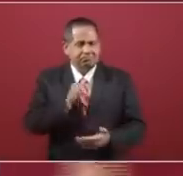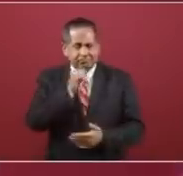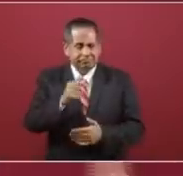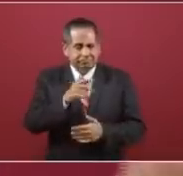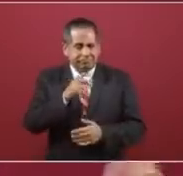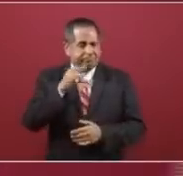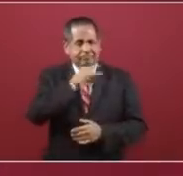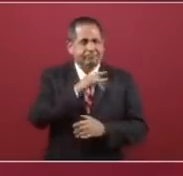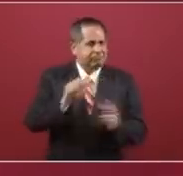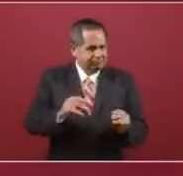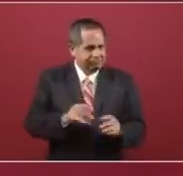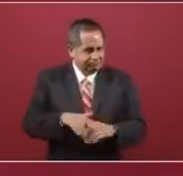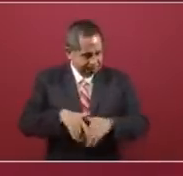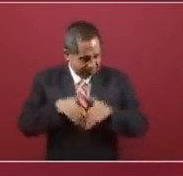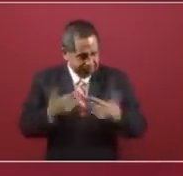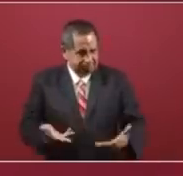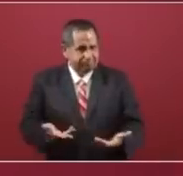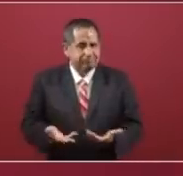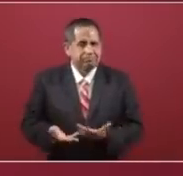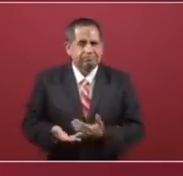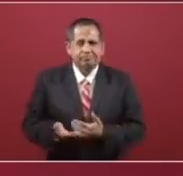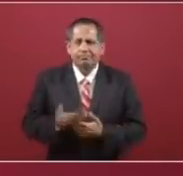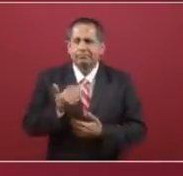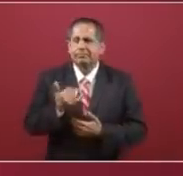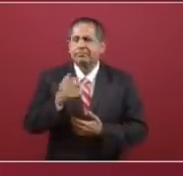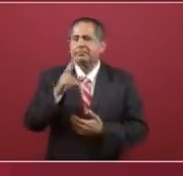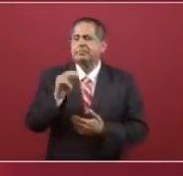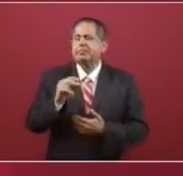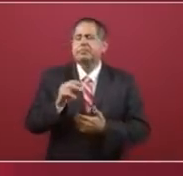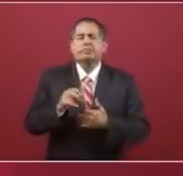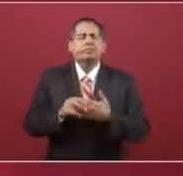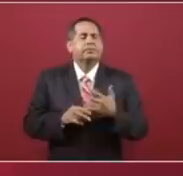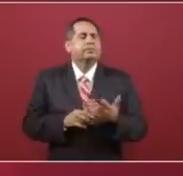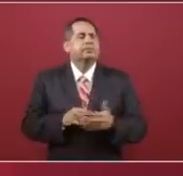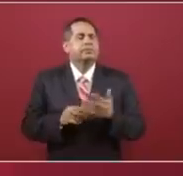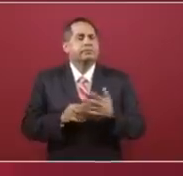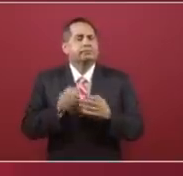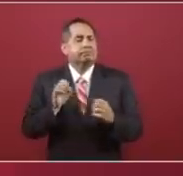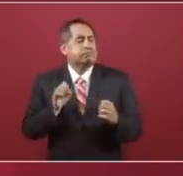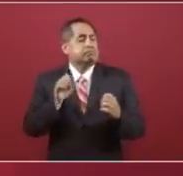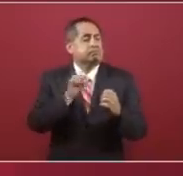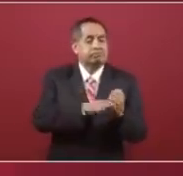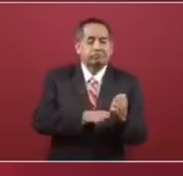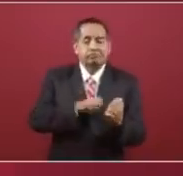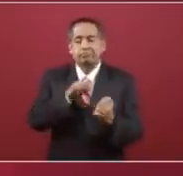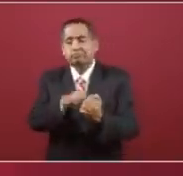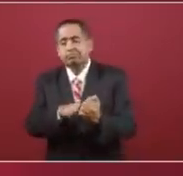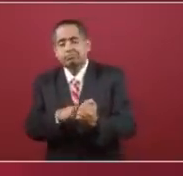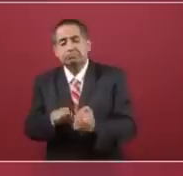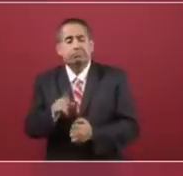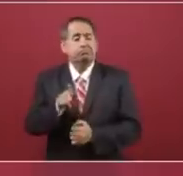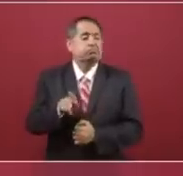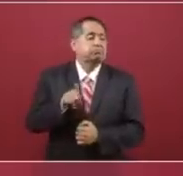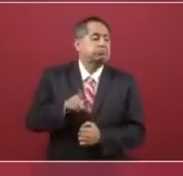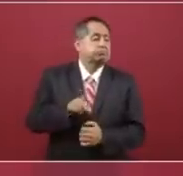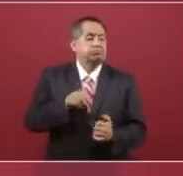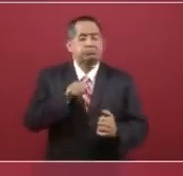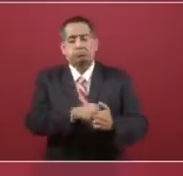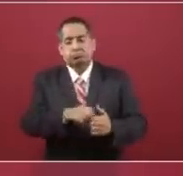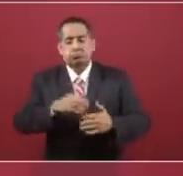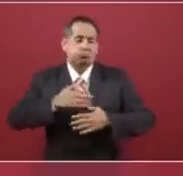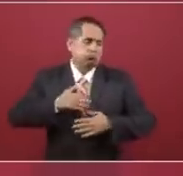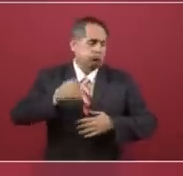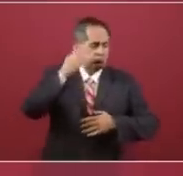que no estén eh tratando de engañar de que son